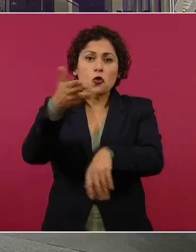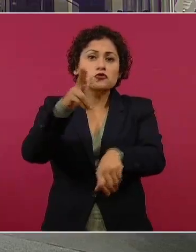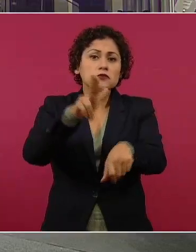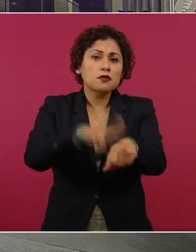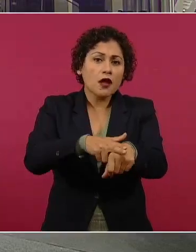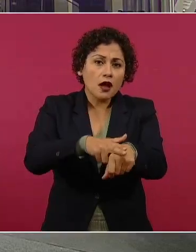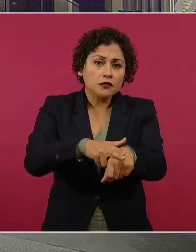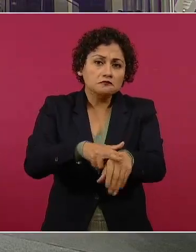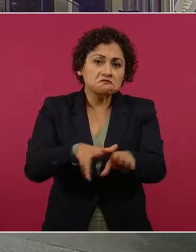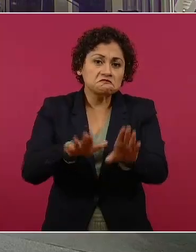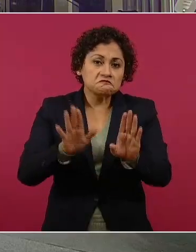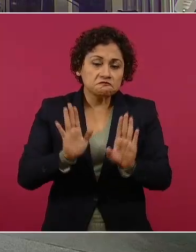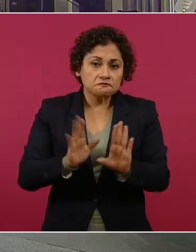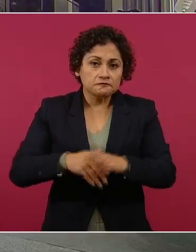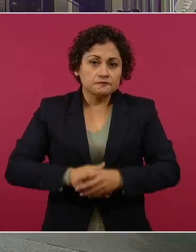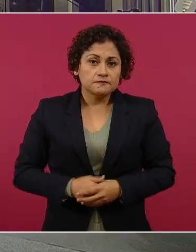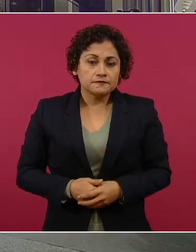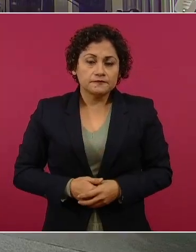además